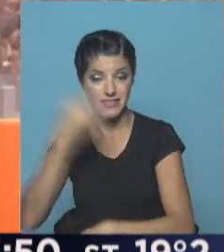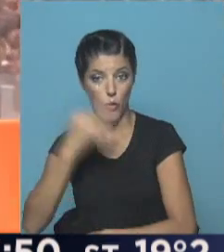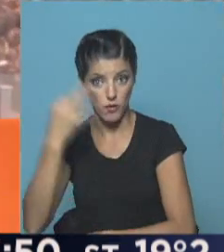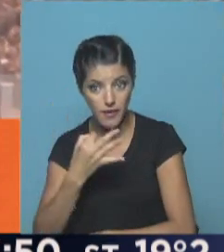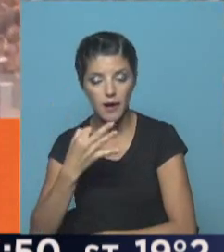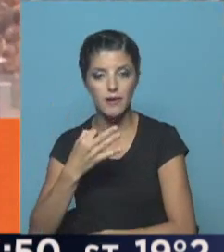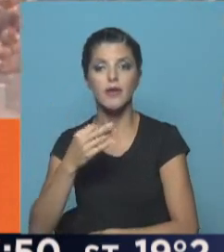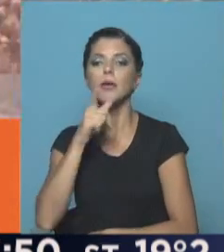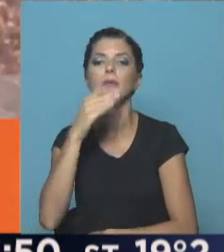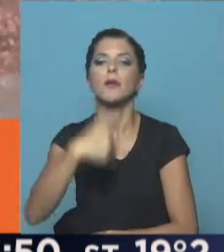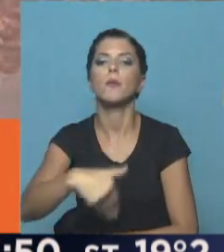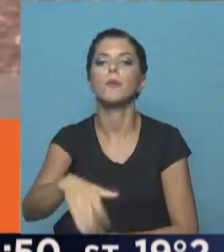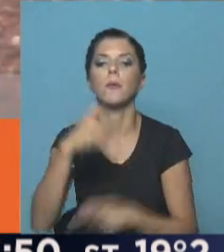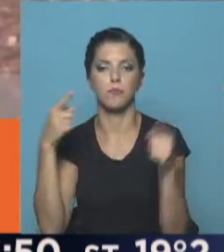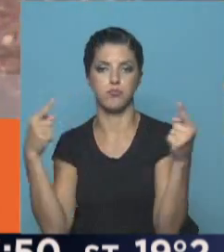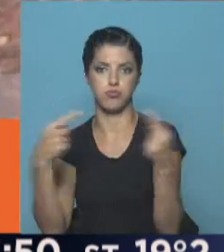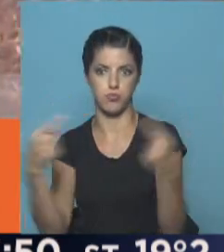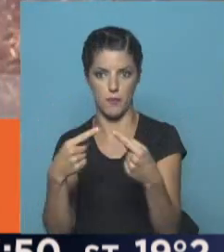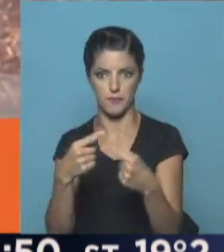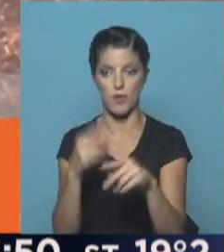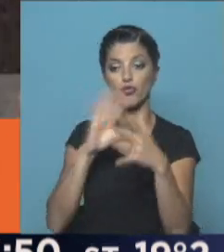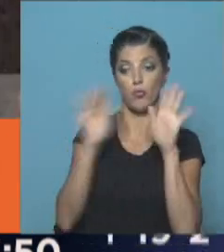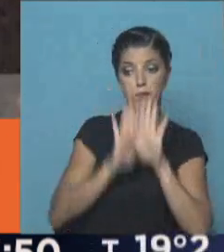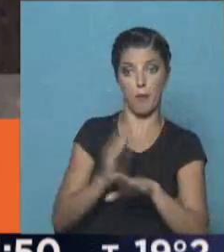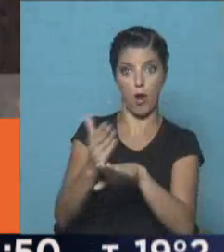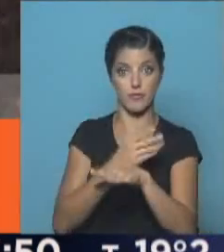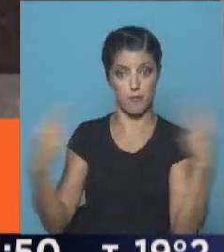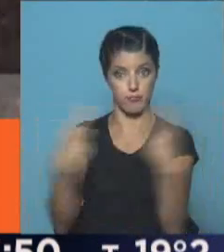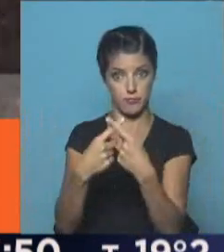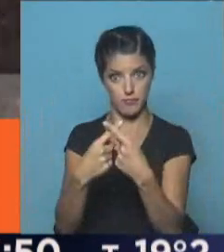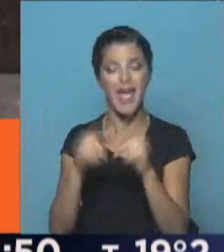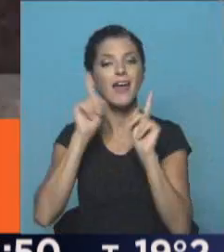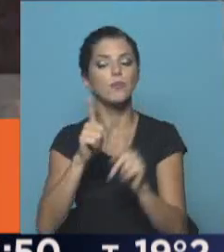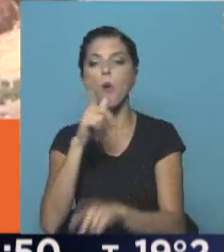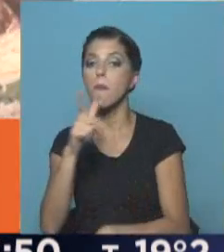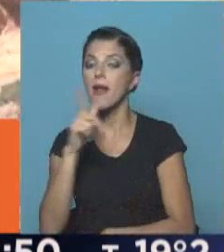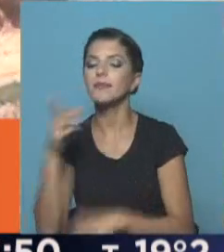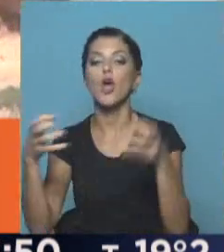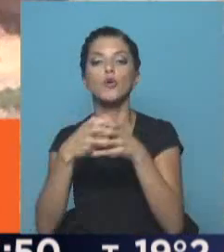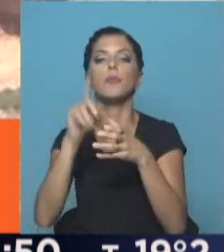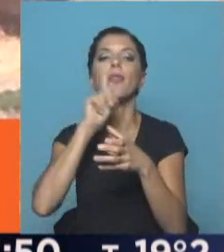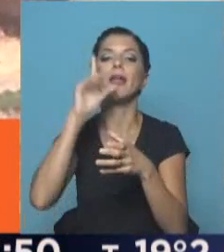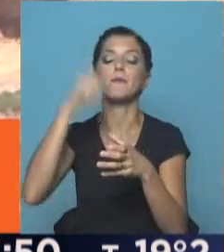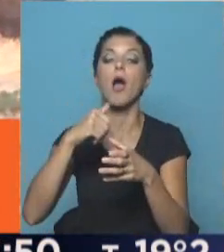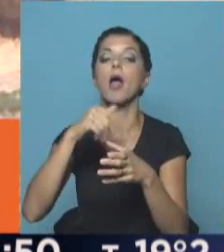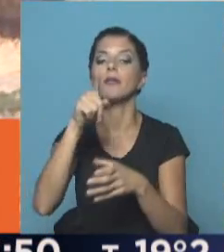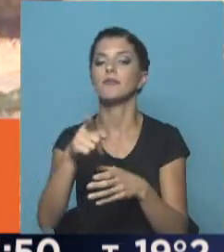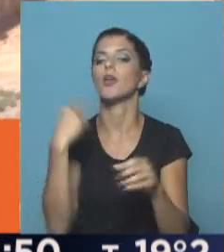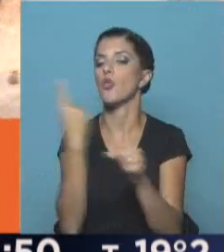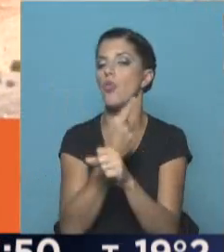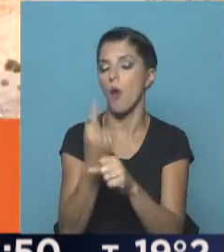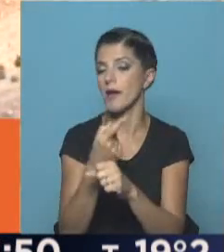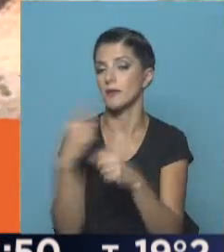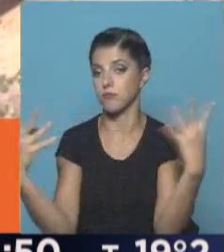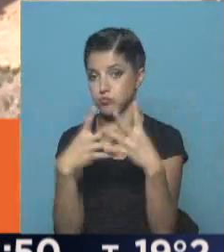de una eventual ofensiva. La recorrida fue interpretada como un mensaje de que el grupo libanés no rehuirá un nuevo conflicto